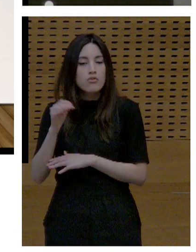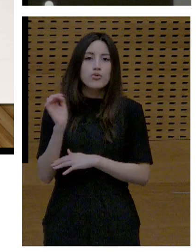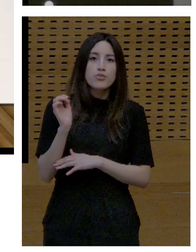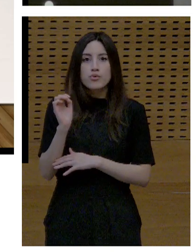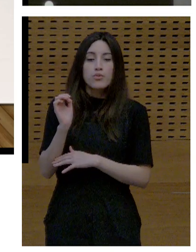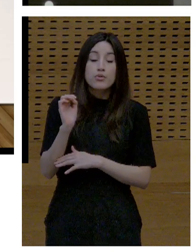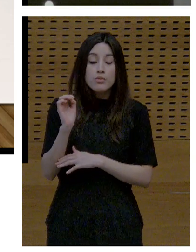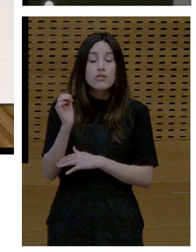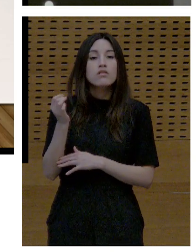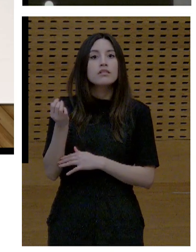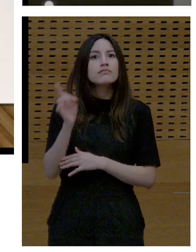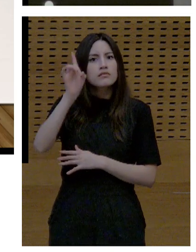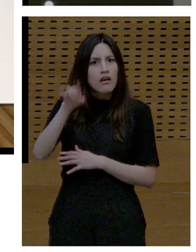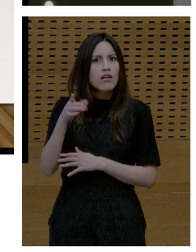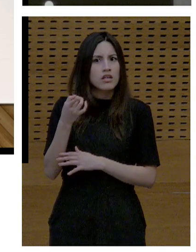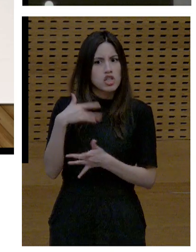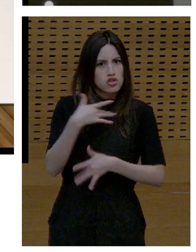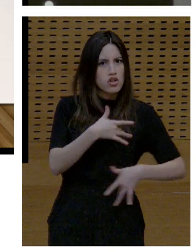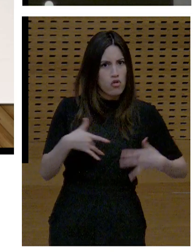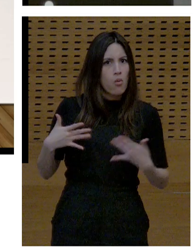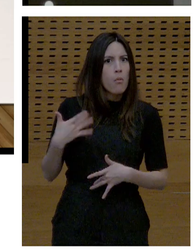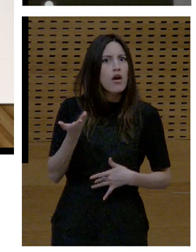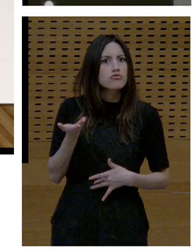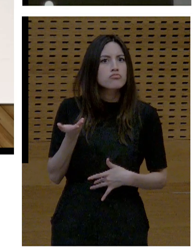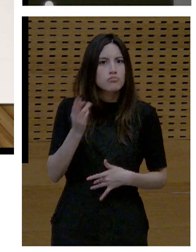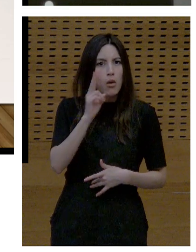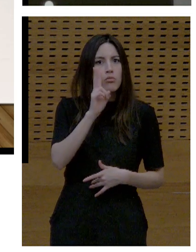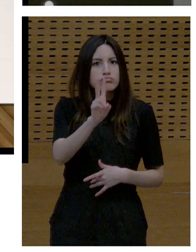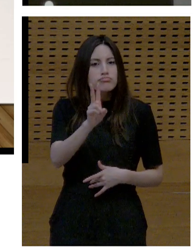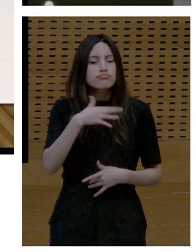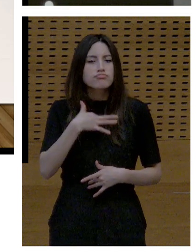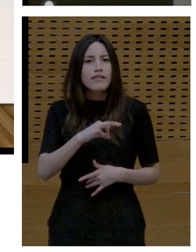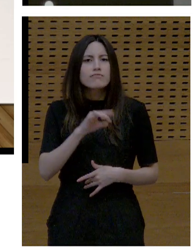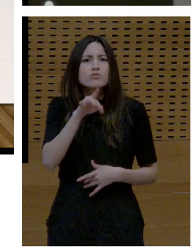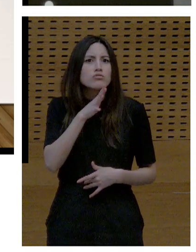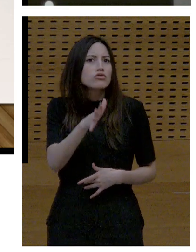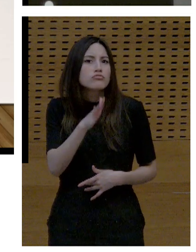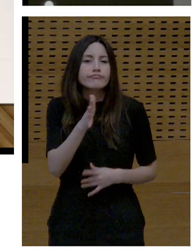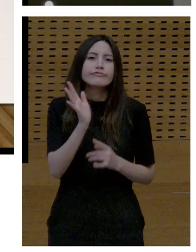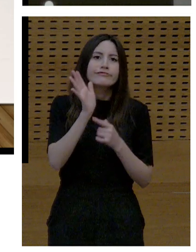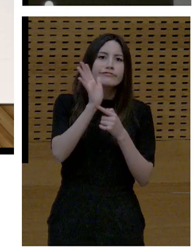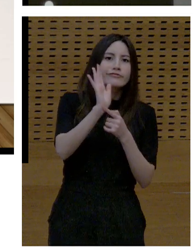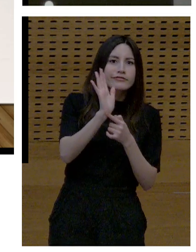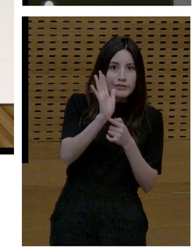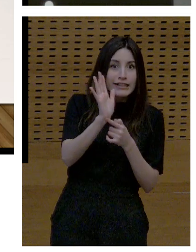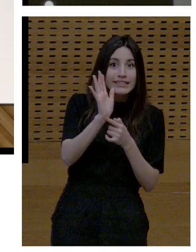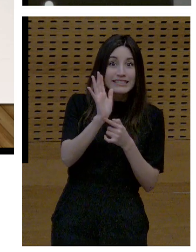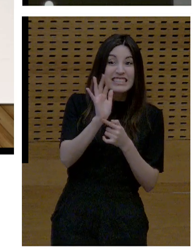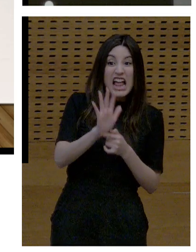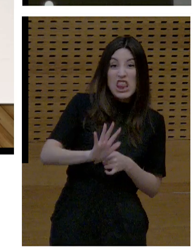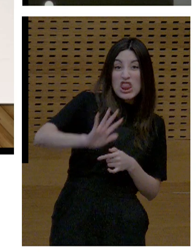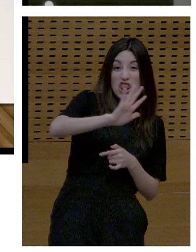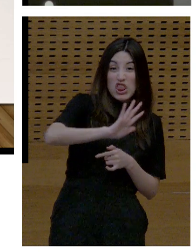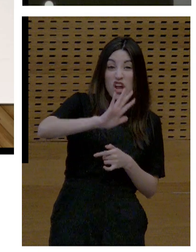hay síntomas que aparecen y que se deben a una afectación de neuronas que están fuera de esa